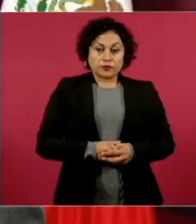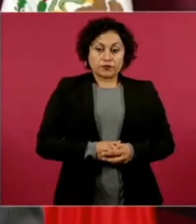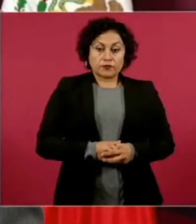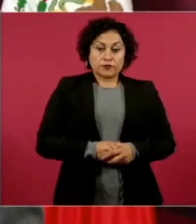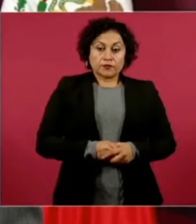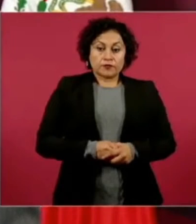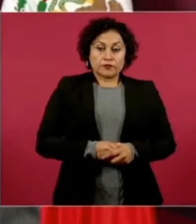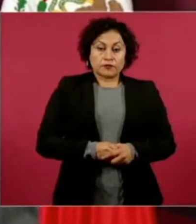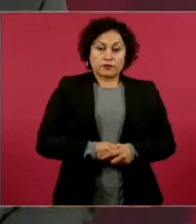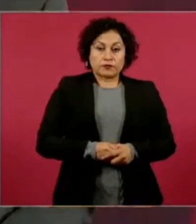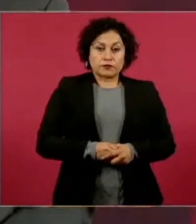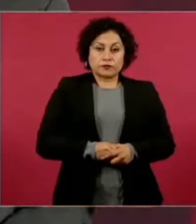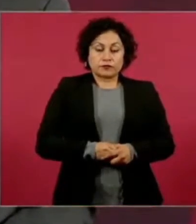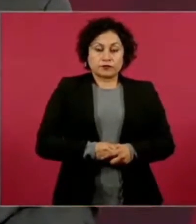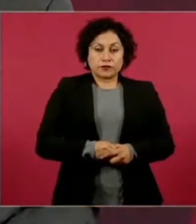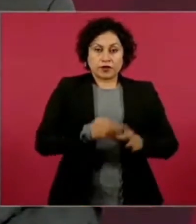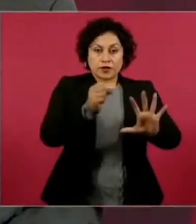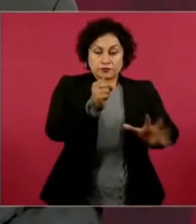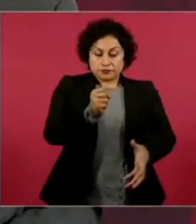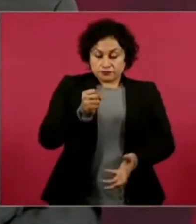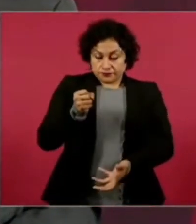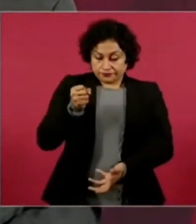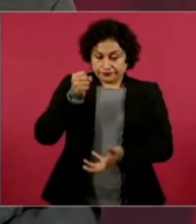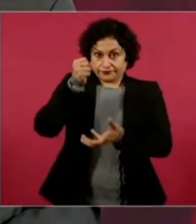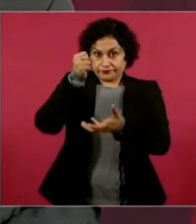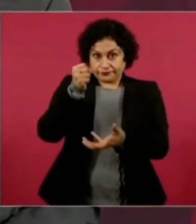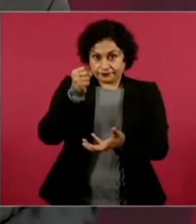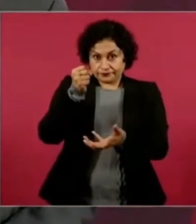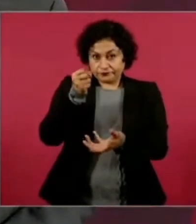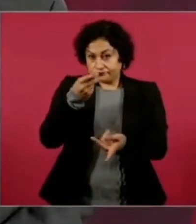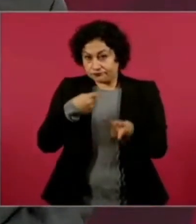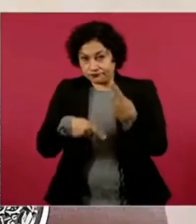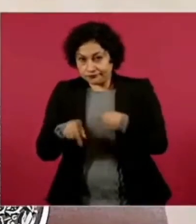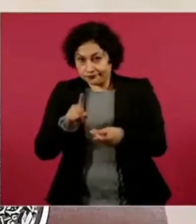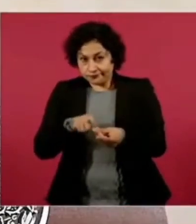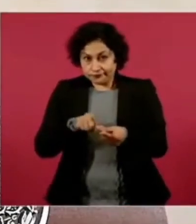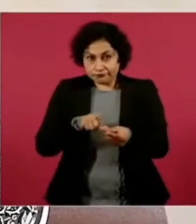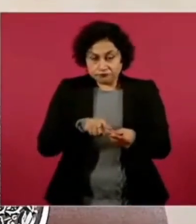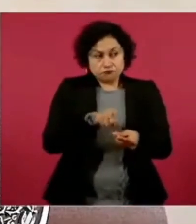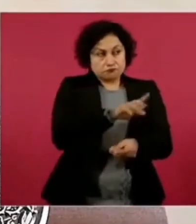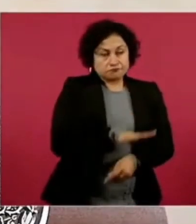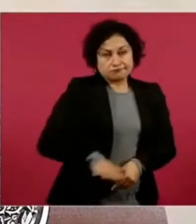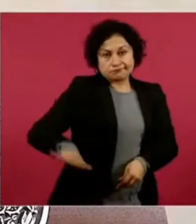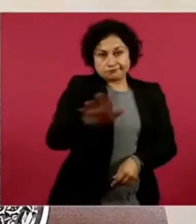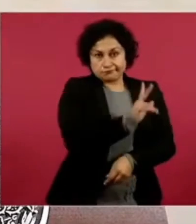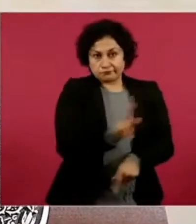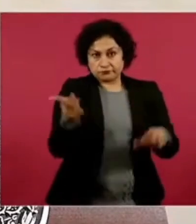y el gobierno tiene que procurar de que le toque más de ese presupuesto